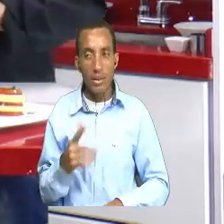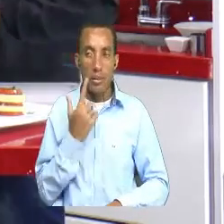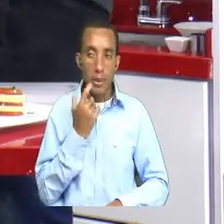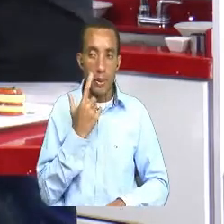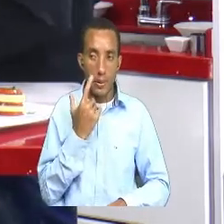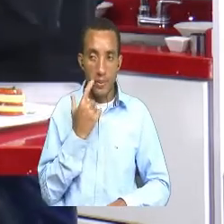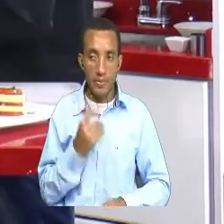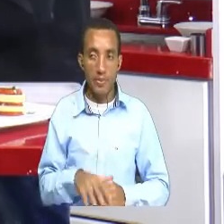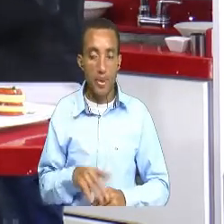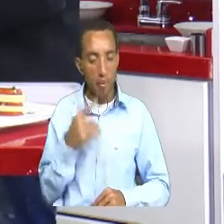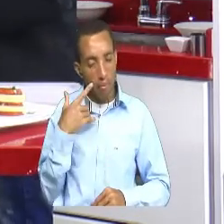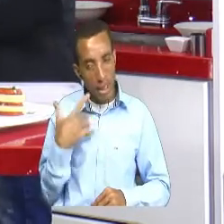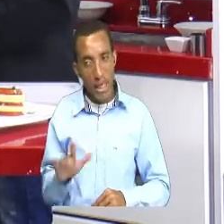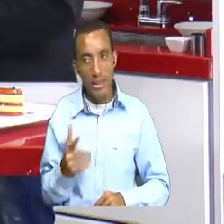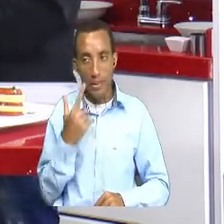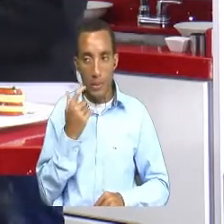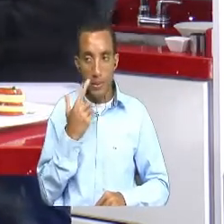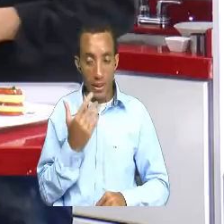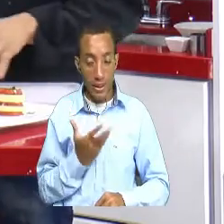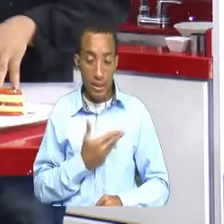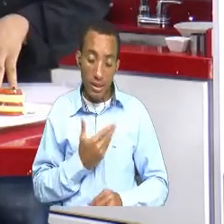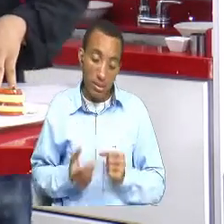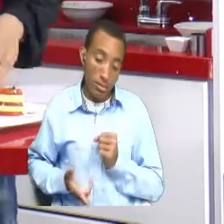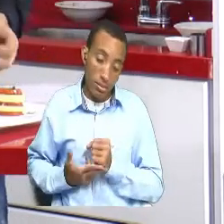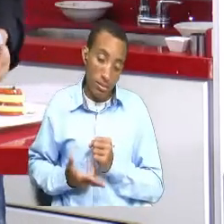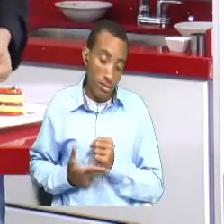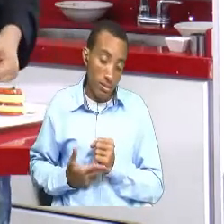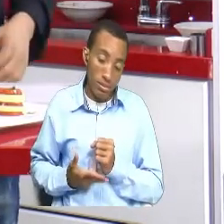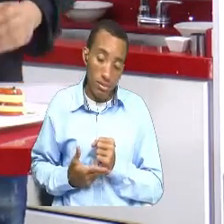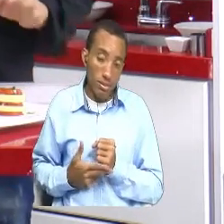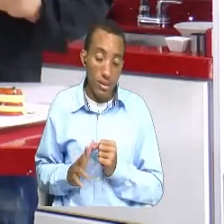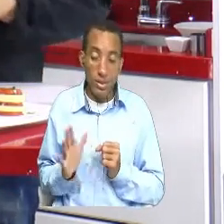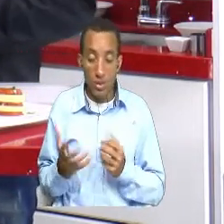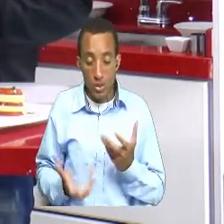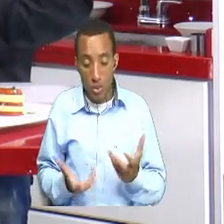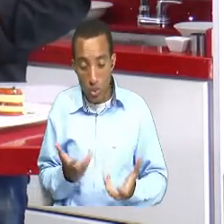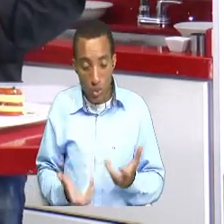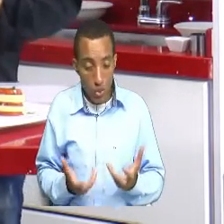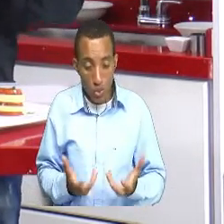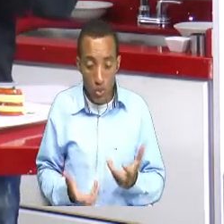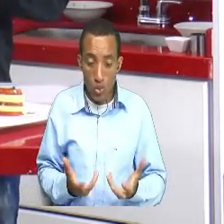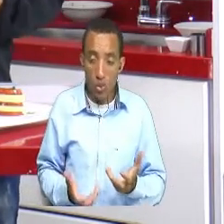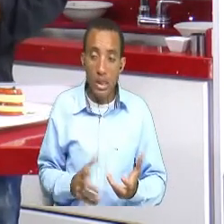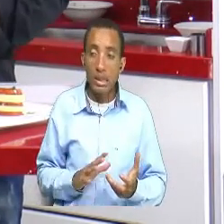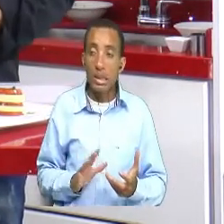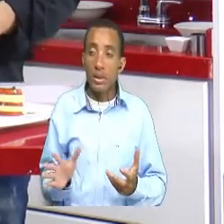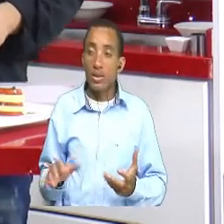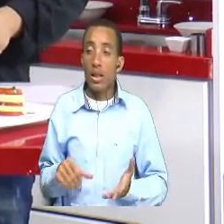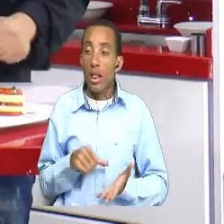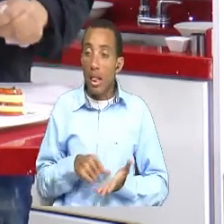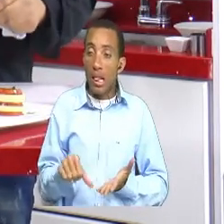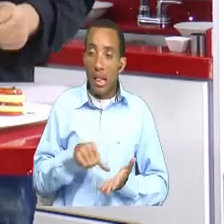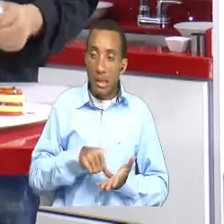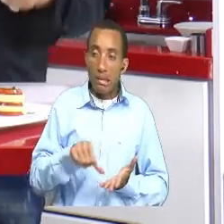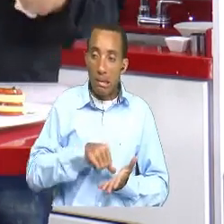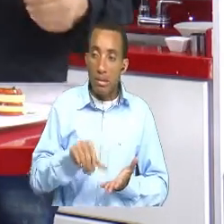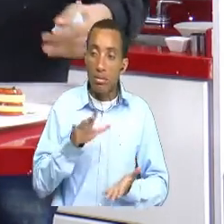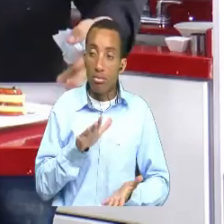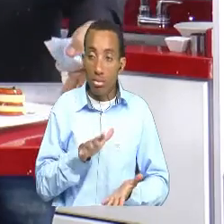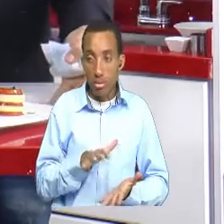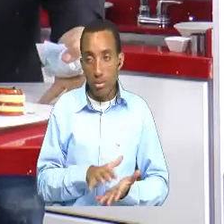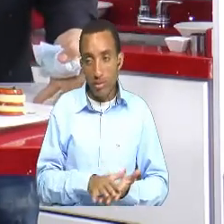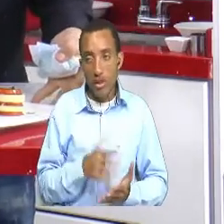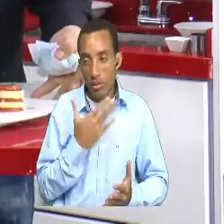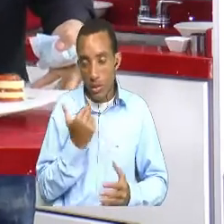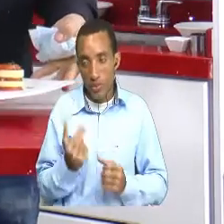toca economizar lo que más se puede la cocina es uno de los de las de los puntos en que más uno gasta dinero pero entonces